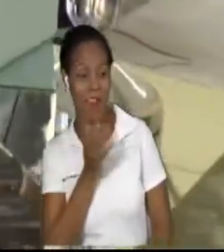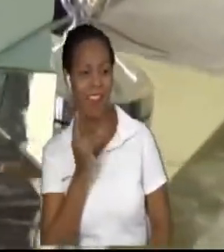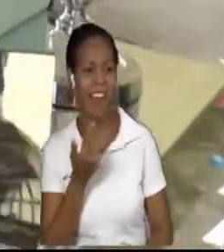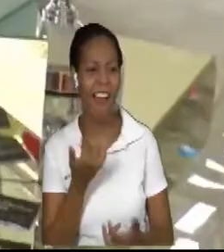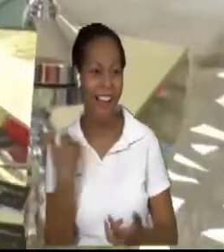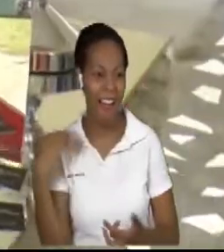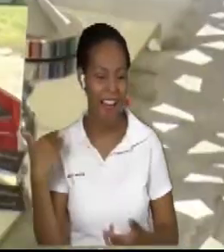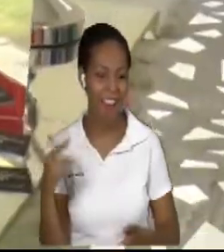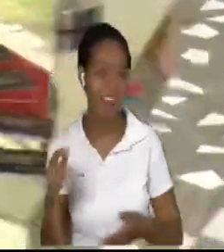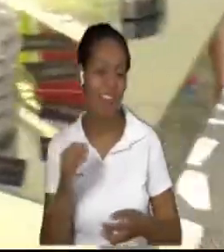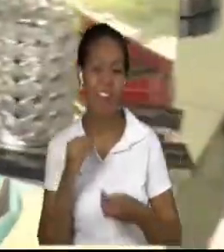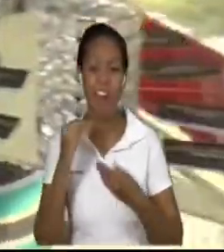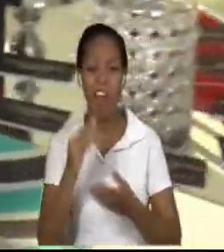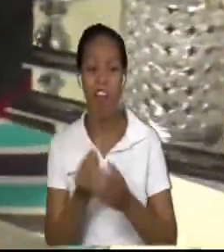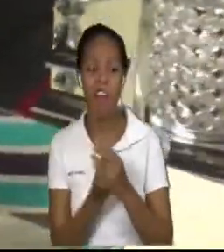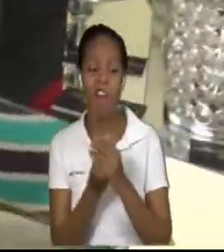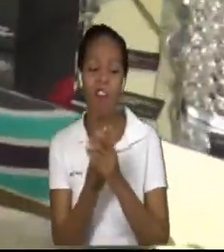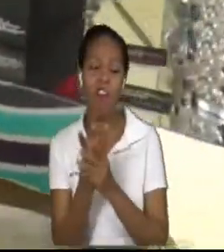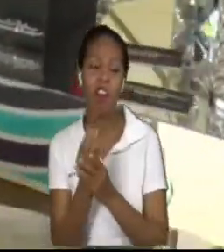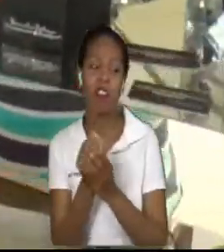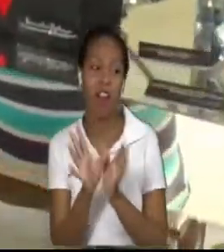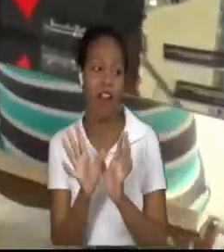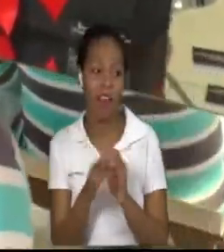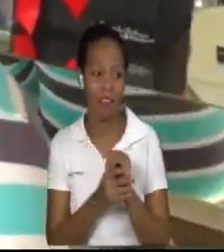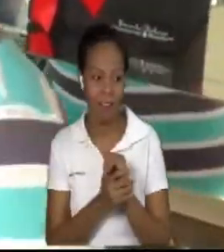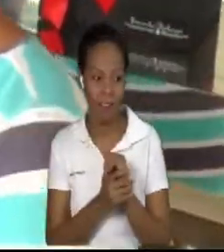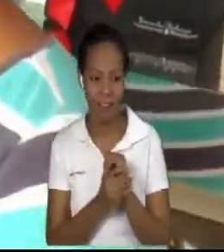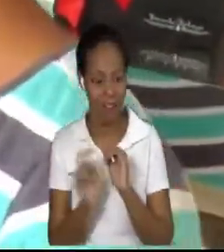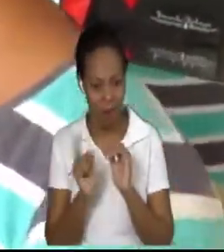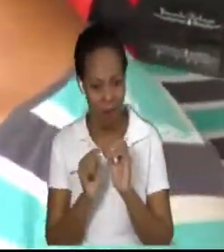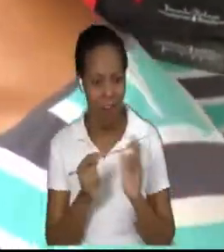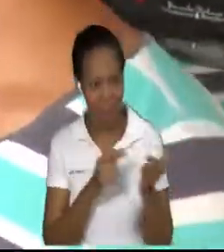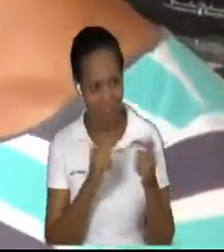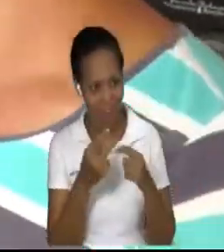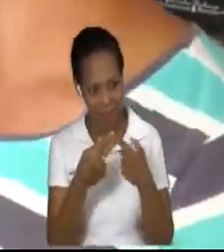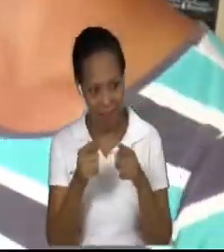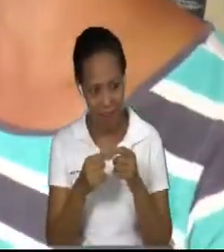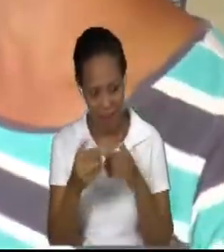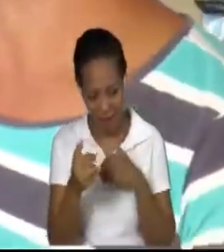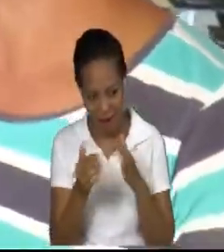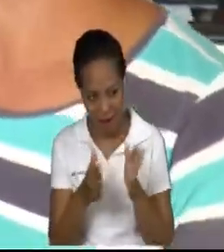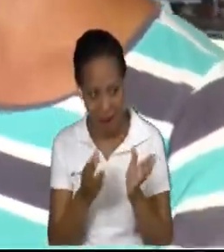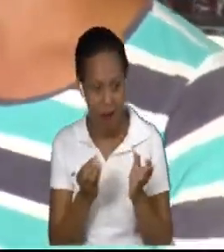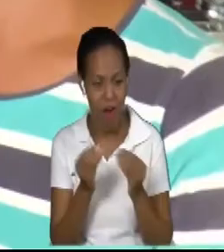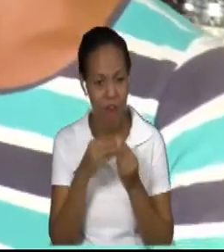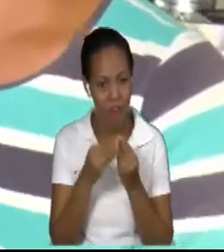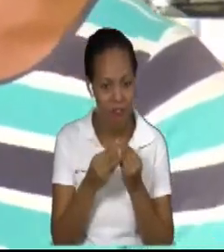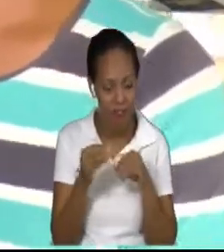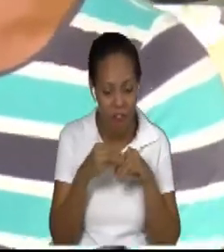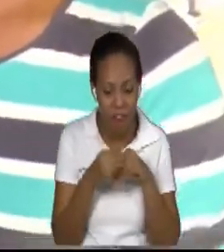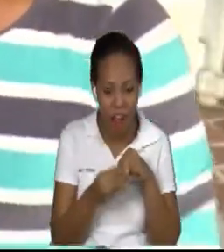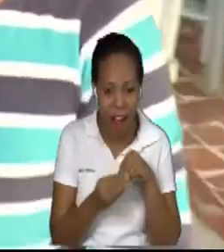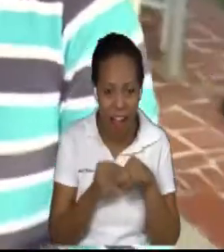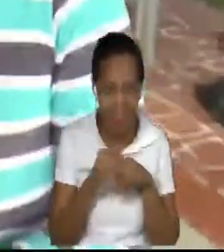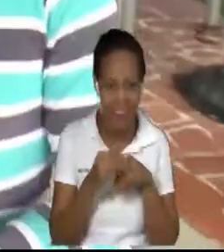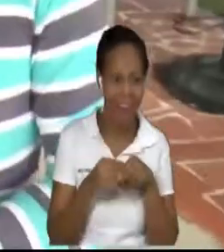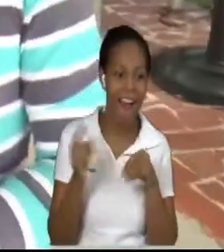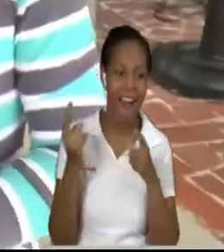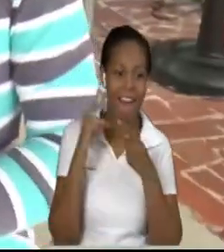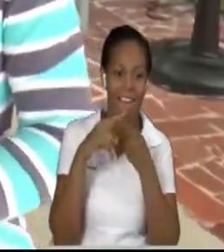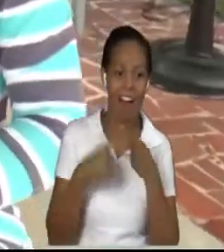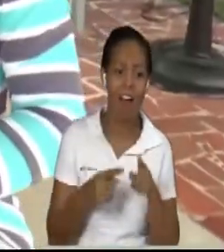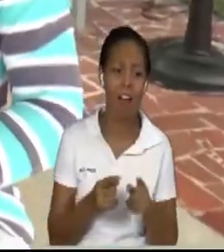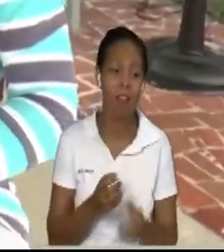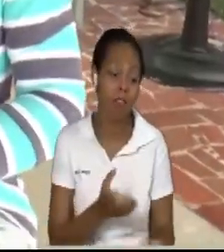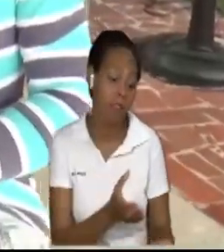solamente le regalaban a uno la rosita con el empaquecito, sino que ya ahorita vienen en cajitas, vienen con fresitas, y uno queda muerto,